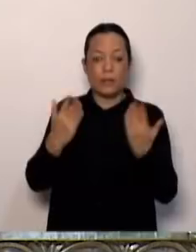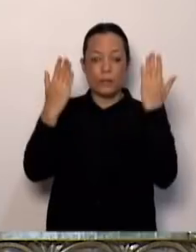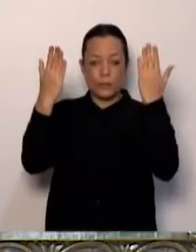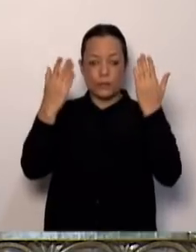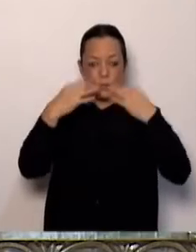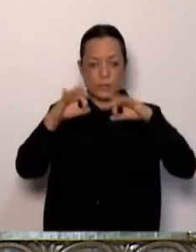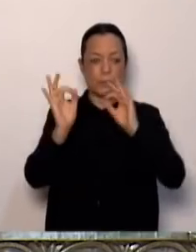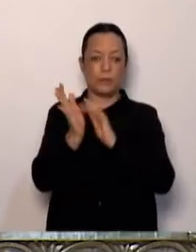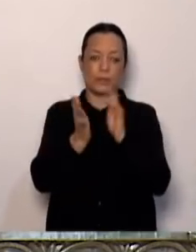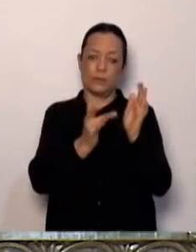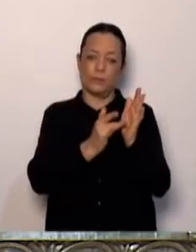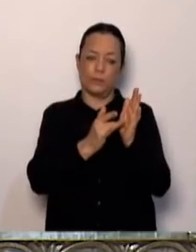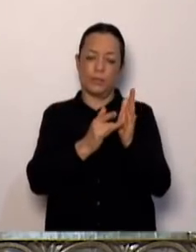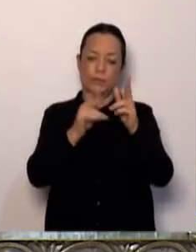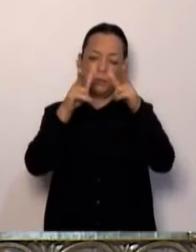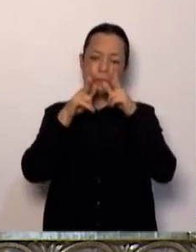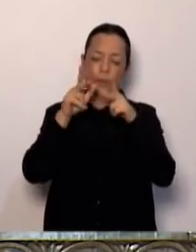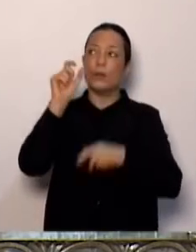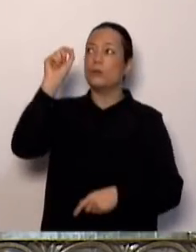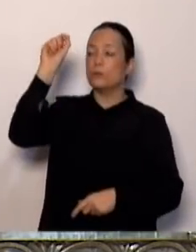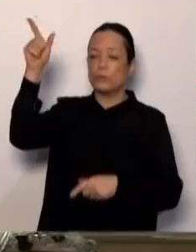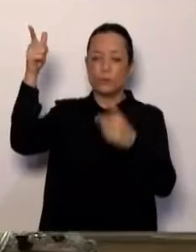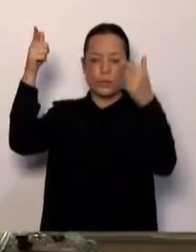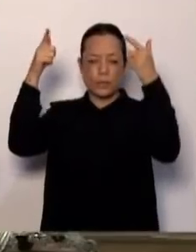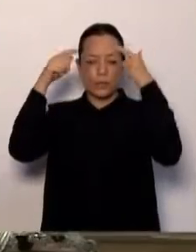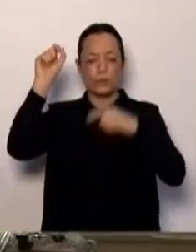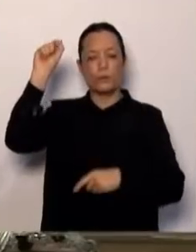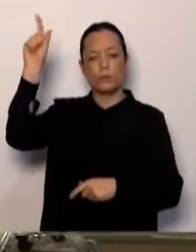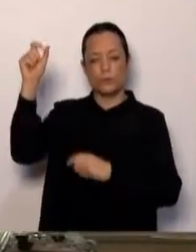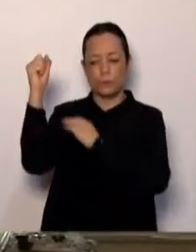nuestro Salvador Jesucristo.